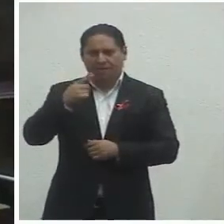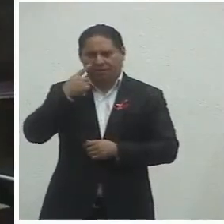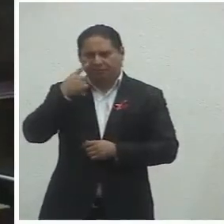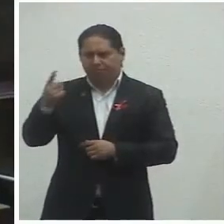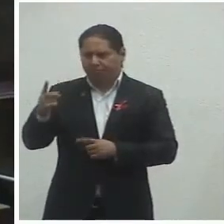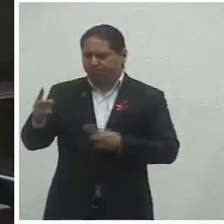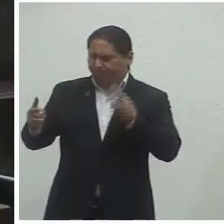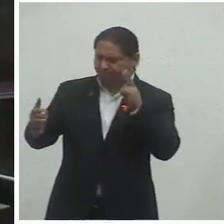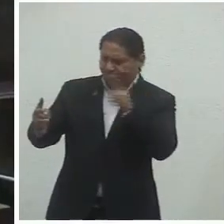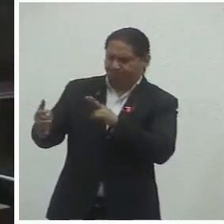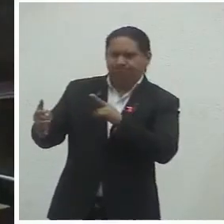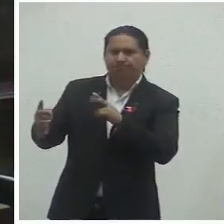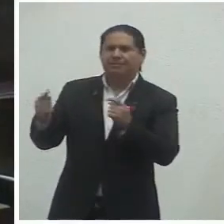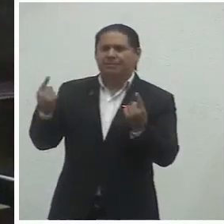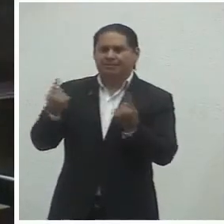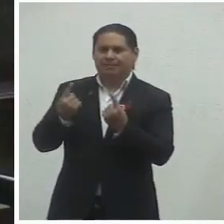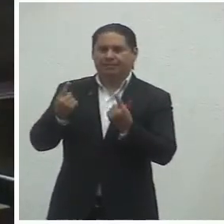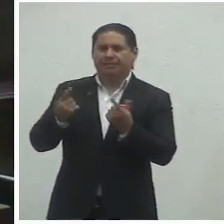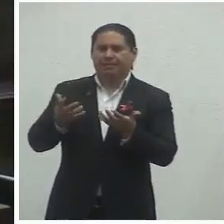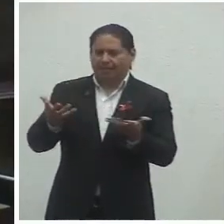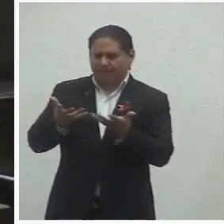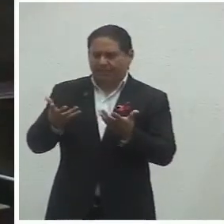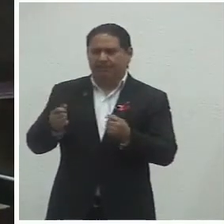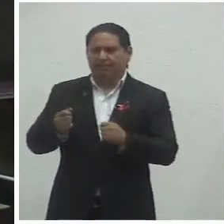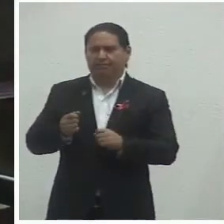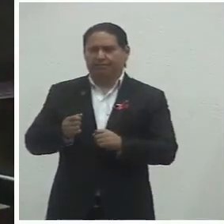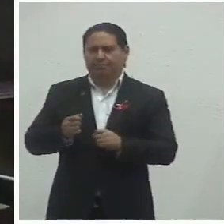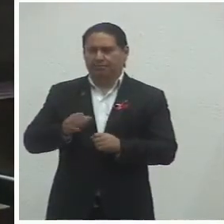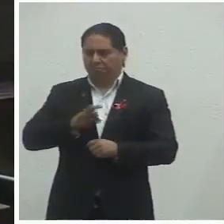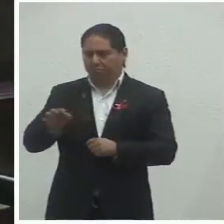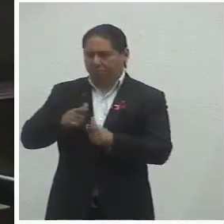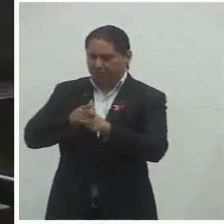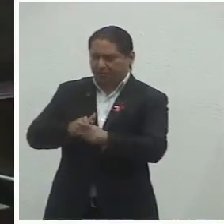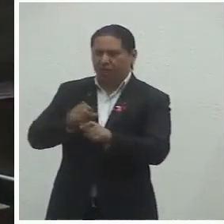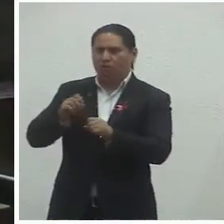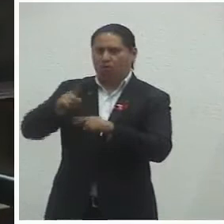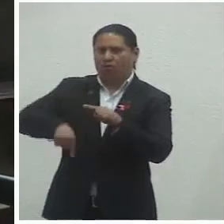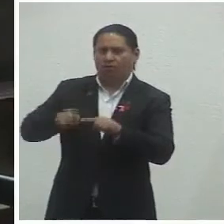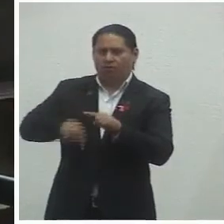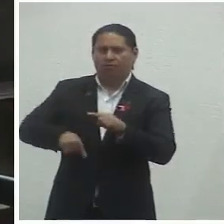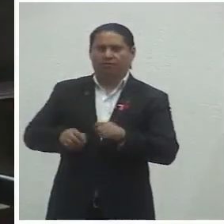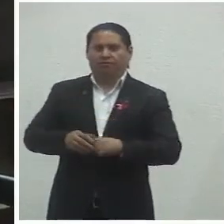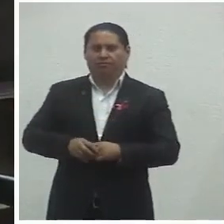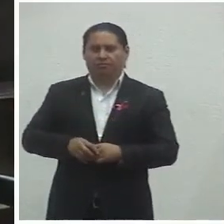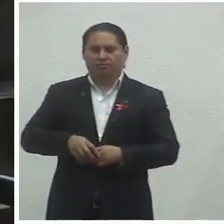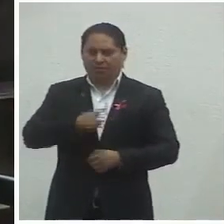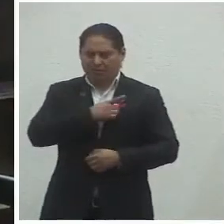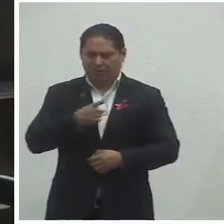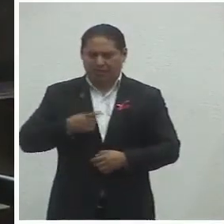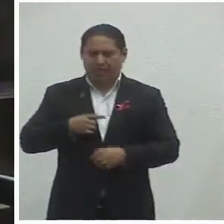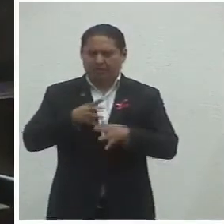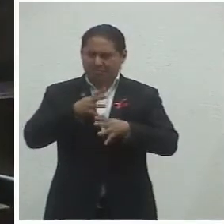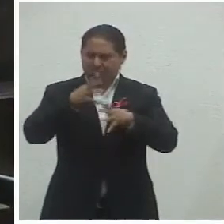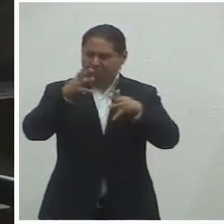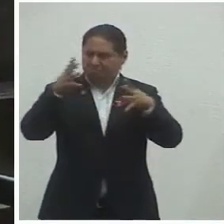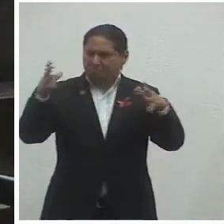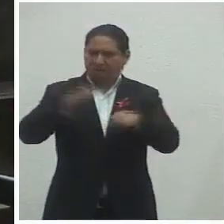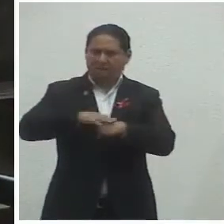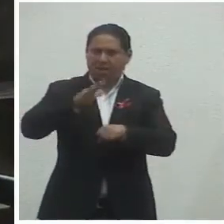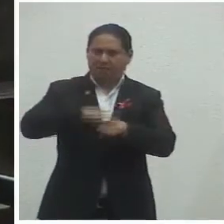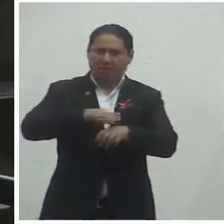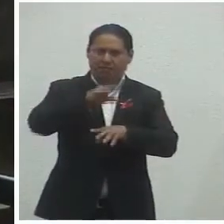Así, la revocación del mandato es un ejercicio de las y los ciudadanos que debe ampliarse a otros espacios en